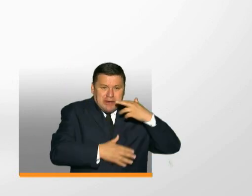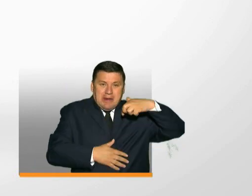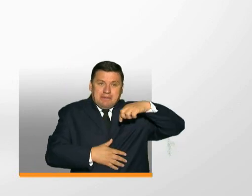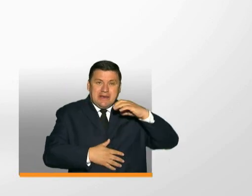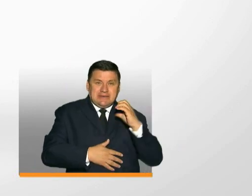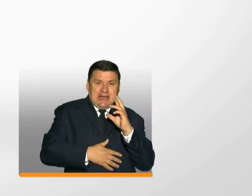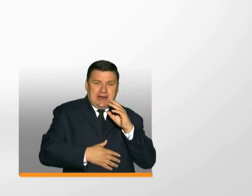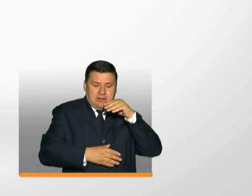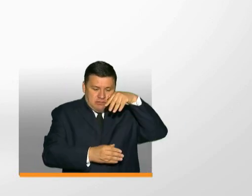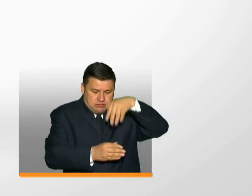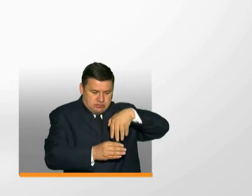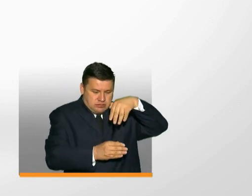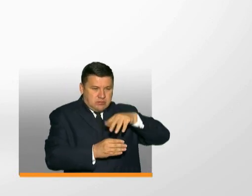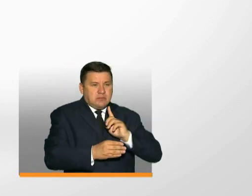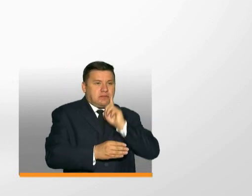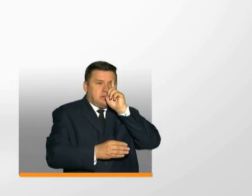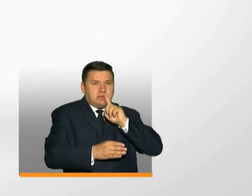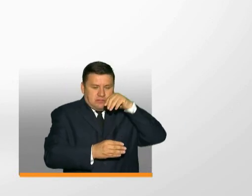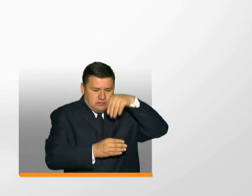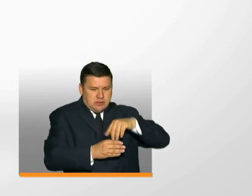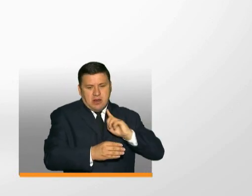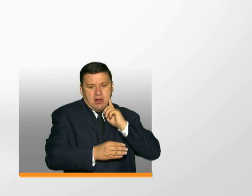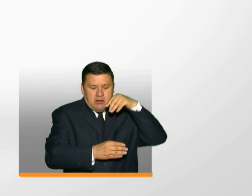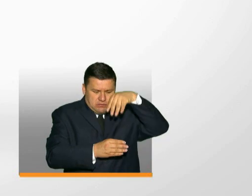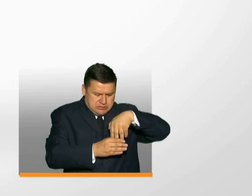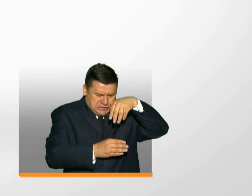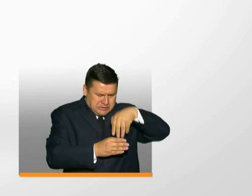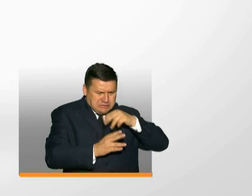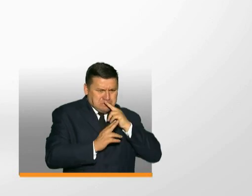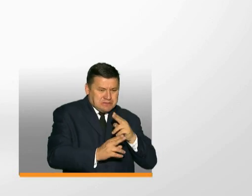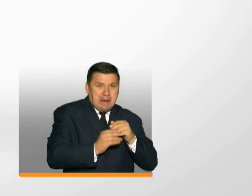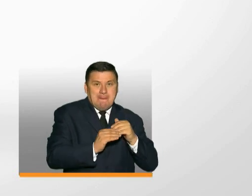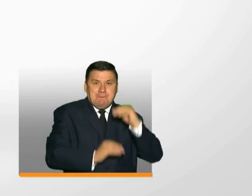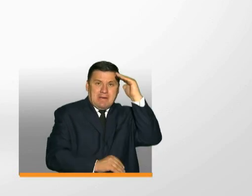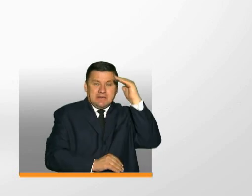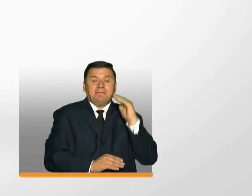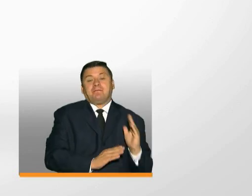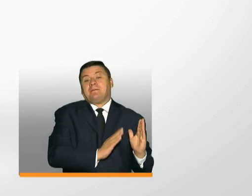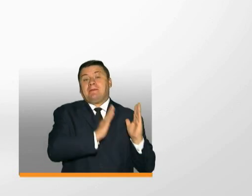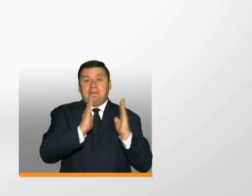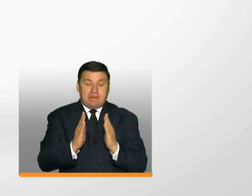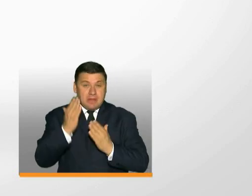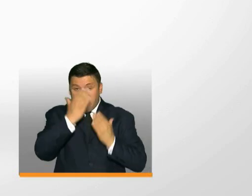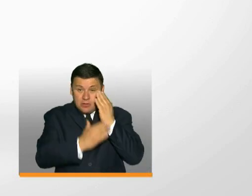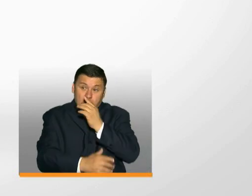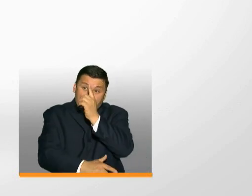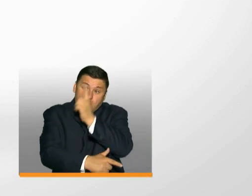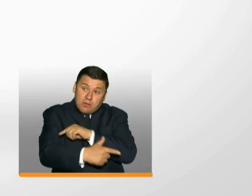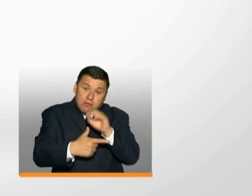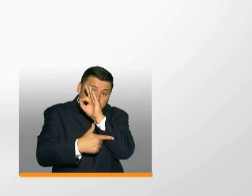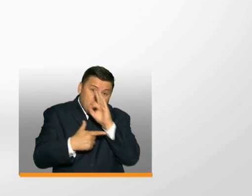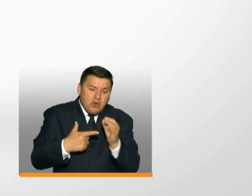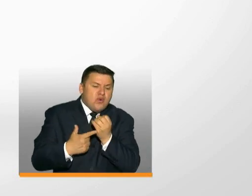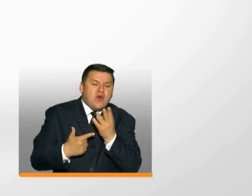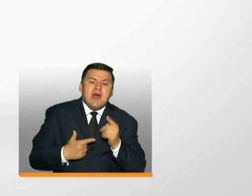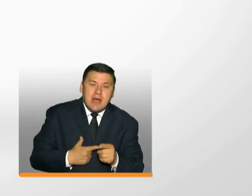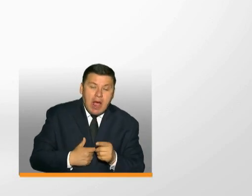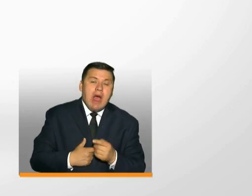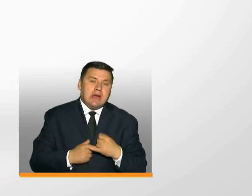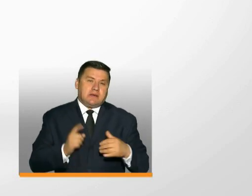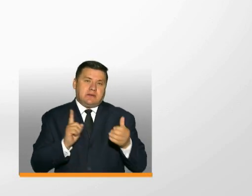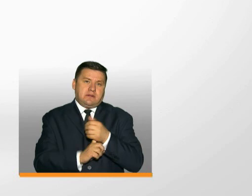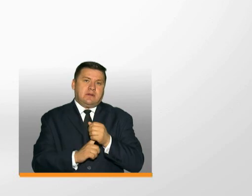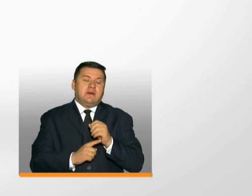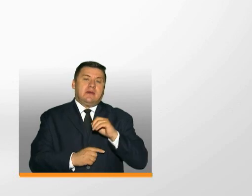PCR. Pero cuando hacemos también la proporción de pruebas por millón de habitantes, hemos llegado ya